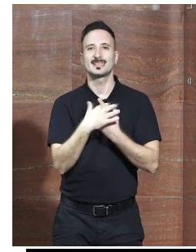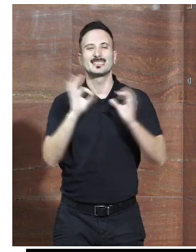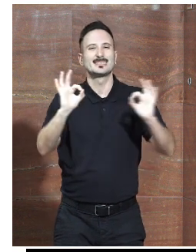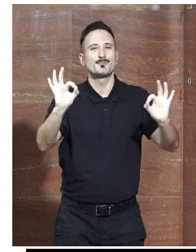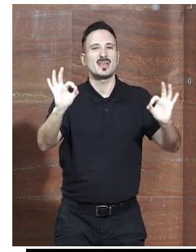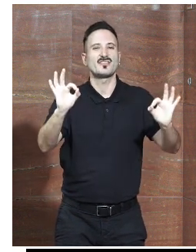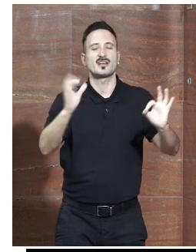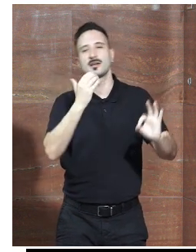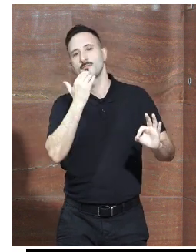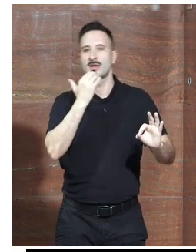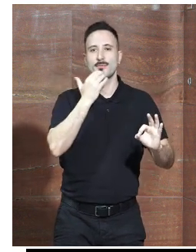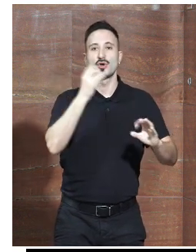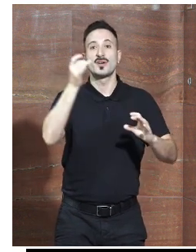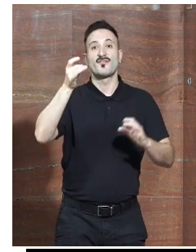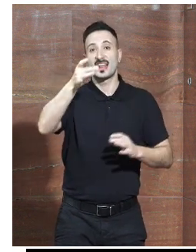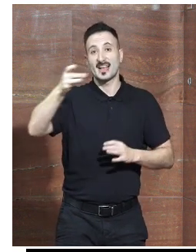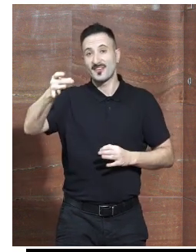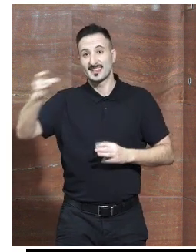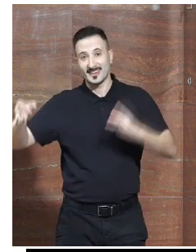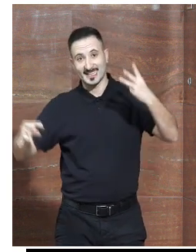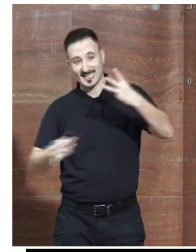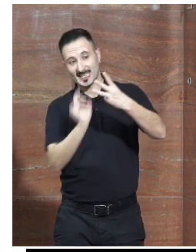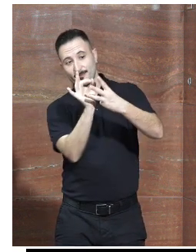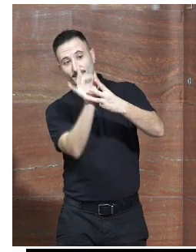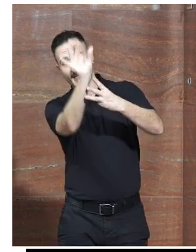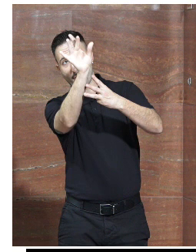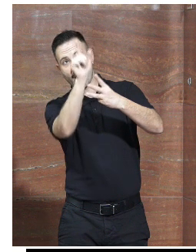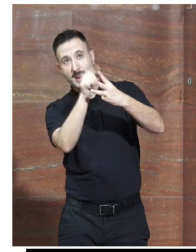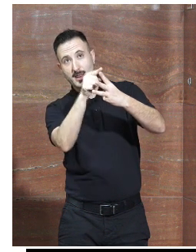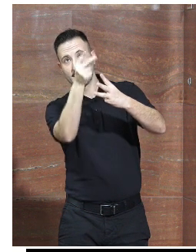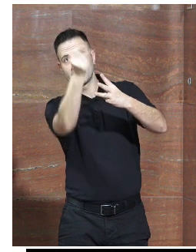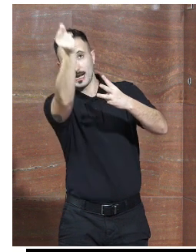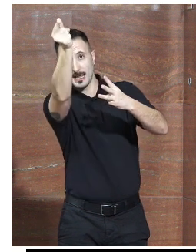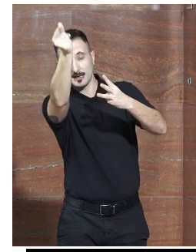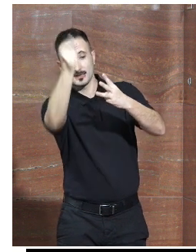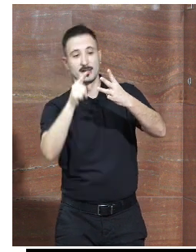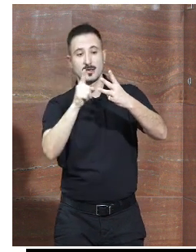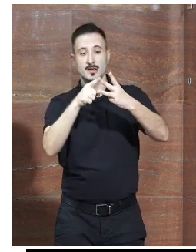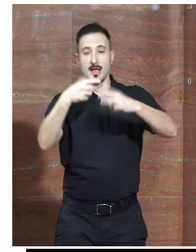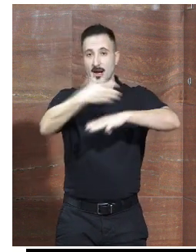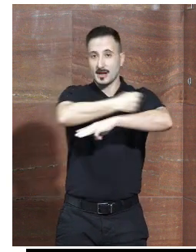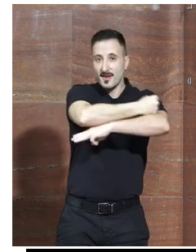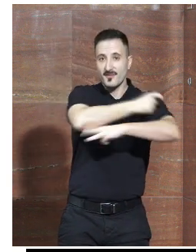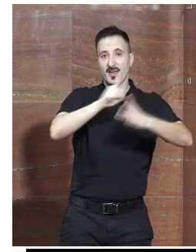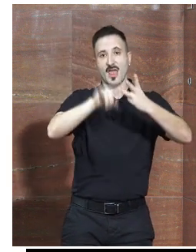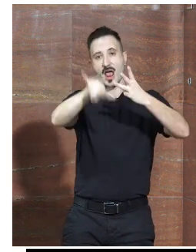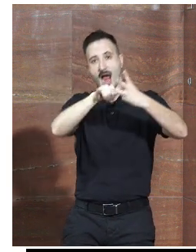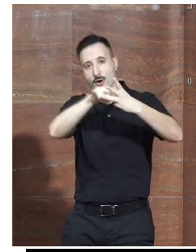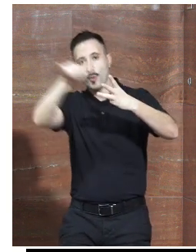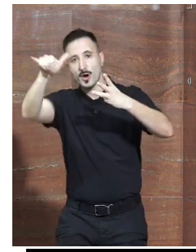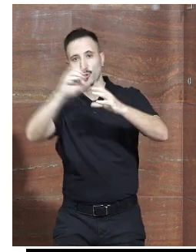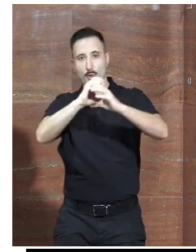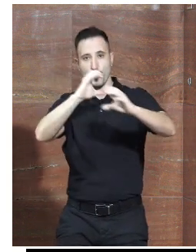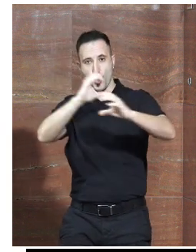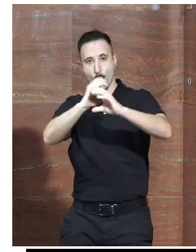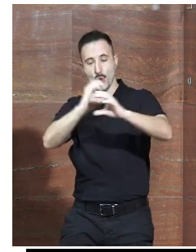específicas como esta, ¿no? 3 flechas que te indican en diagonal la salida hacia arriba, donde te indican Renfe, Rodolías, aeropuerto, bus.